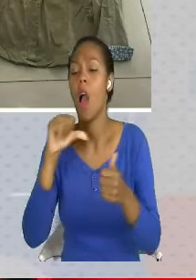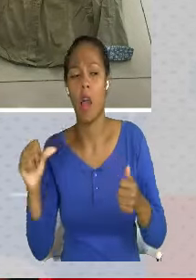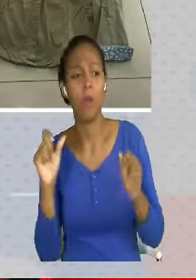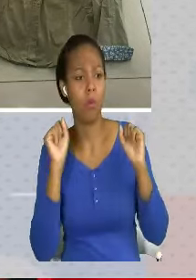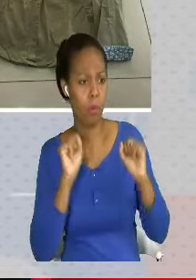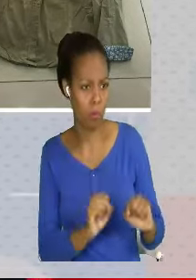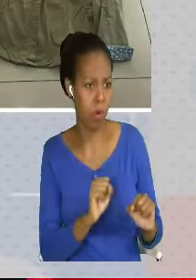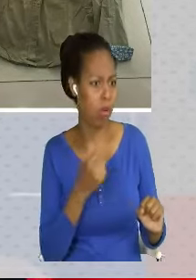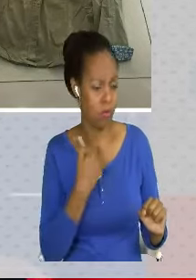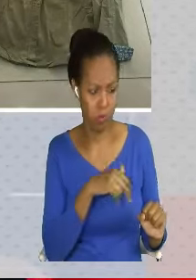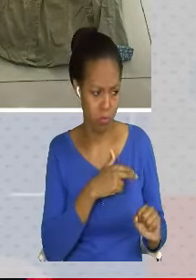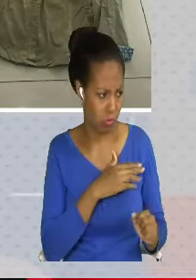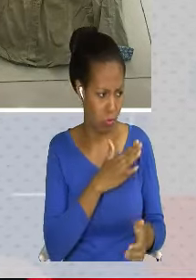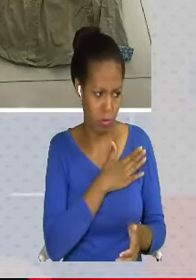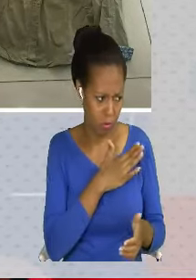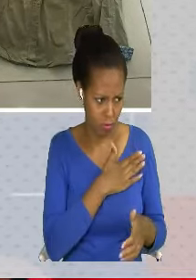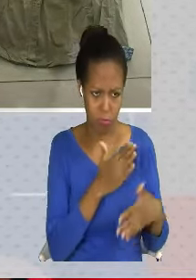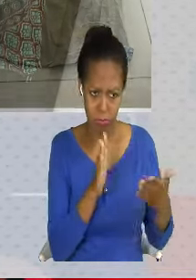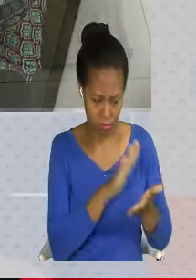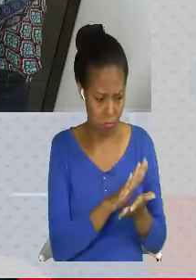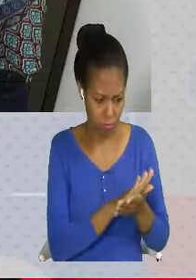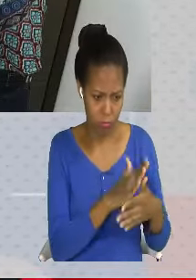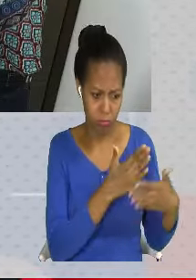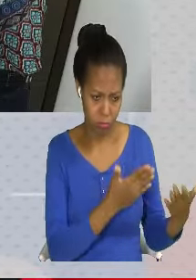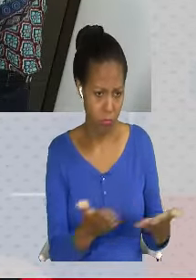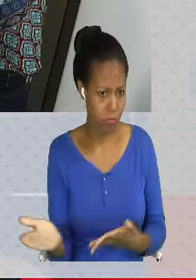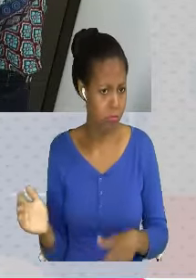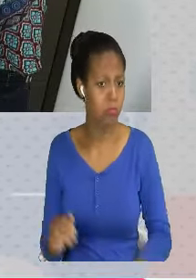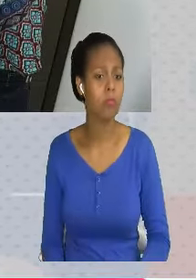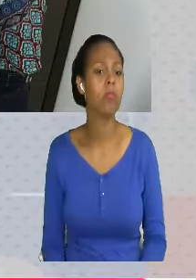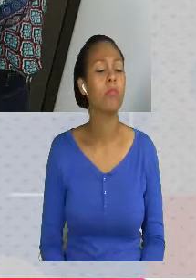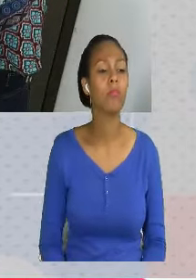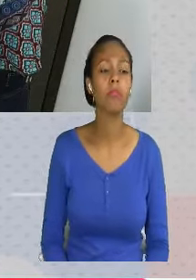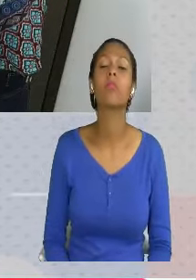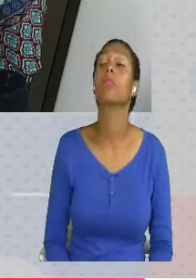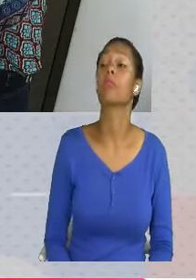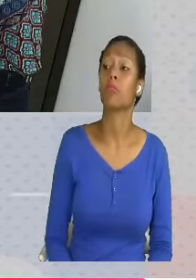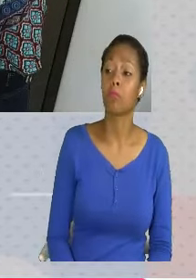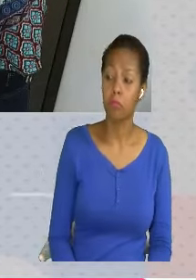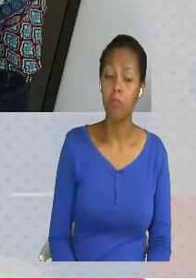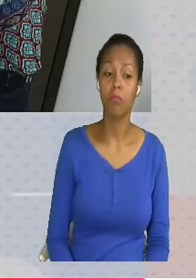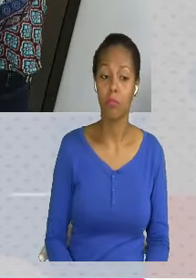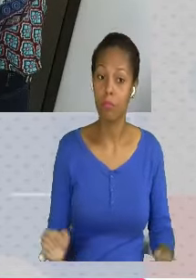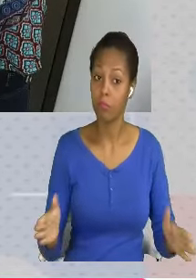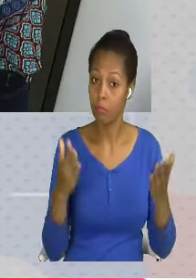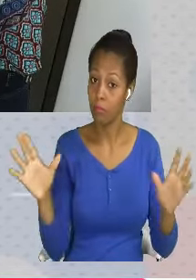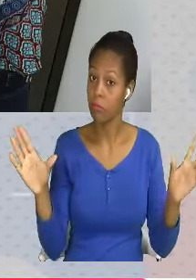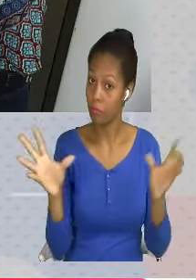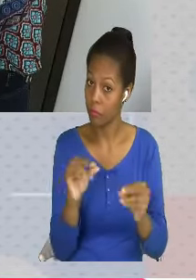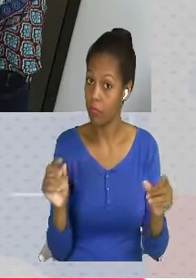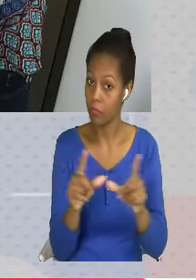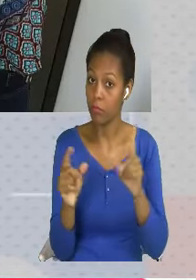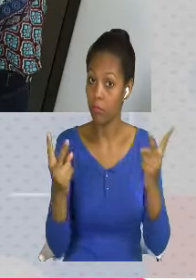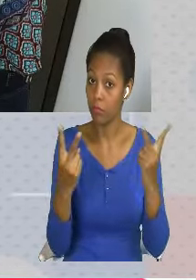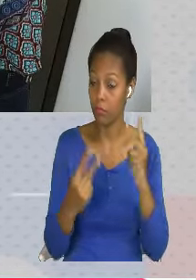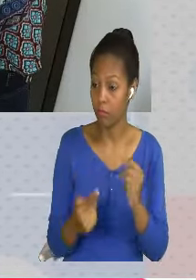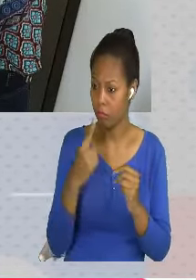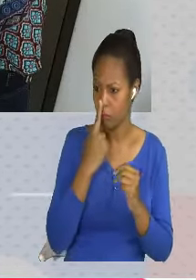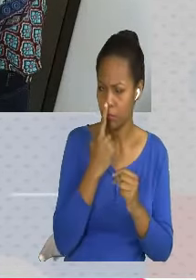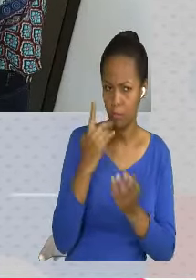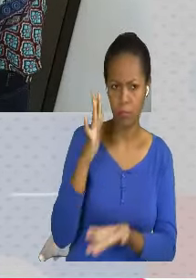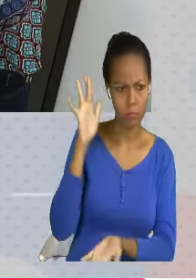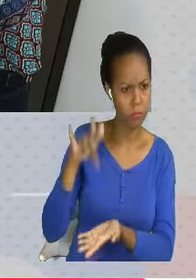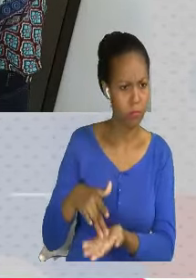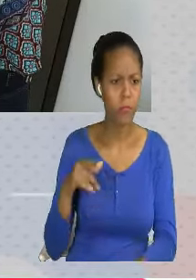plus que también le damos a la tienda. Bueno, invitemos a todas nuestras televidentes a que conozcan todos los productos que tiene Rojo Cereza en Barranca